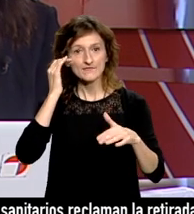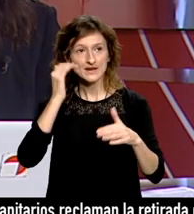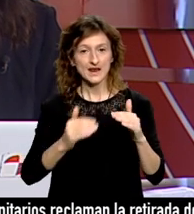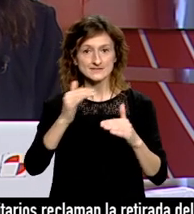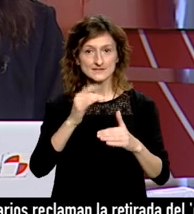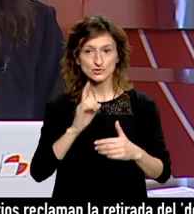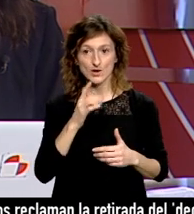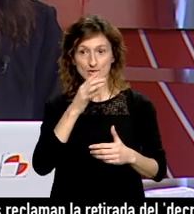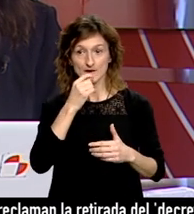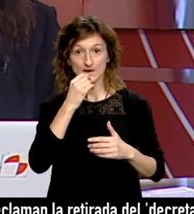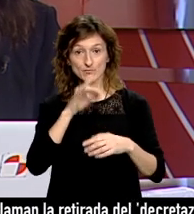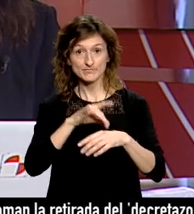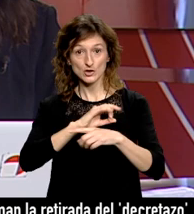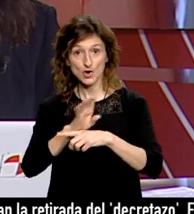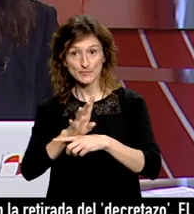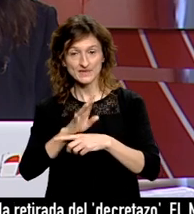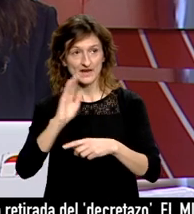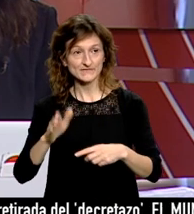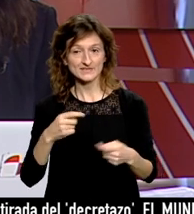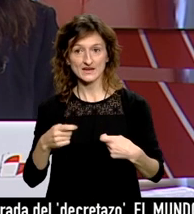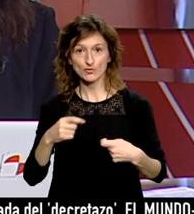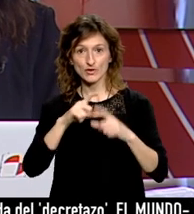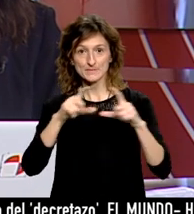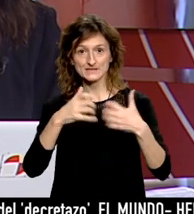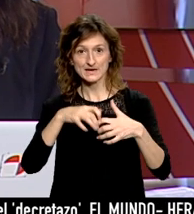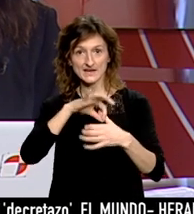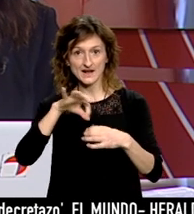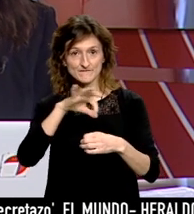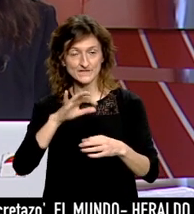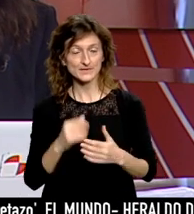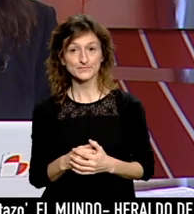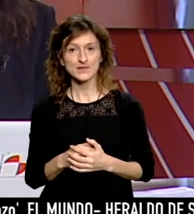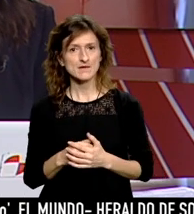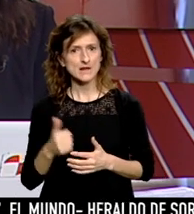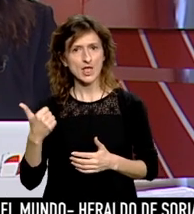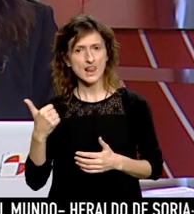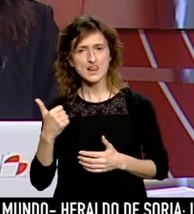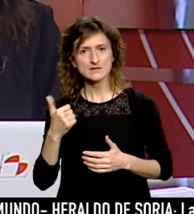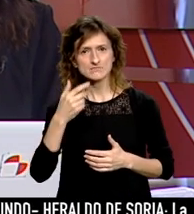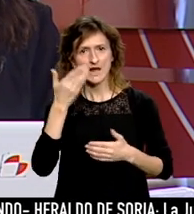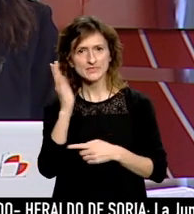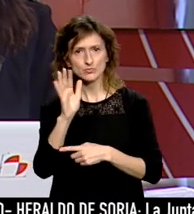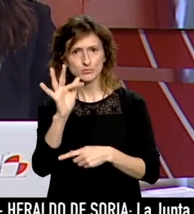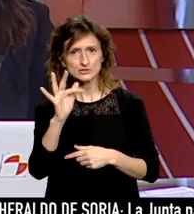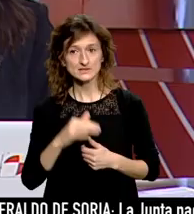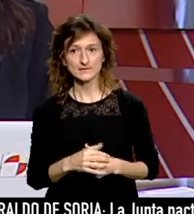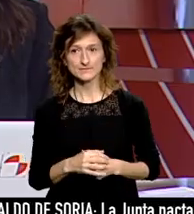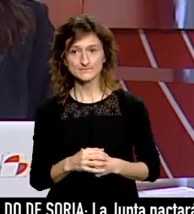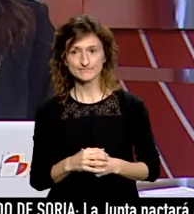ascender. Ahora la crisis del COVID-19 afecta a su negocio, una empresa de máquinas de café, pero él mantiene una actitud